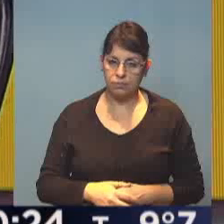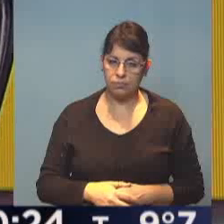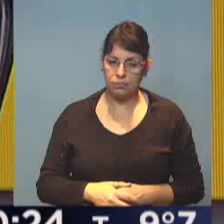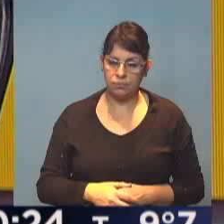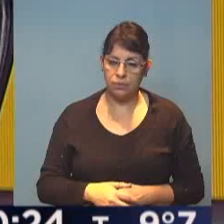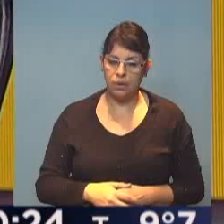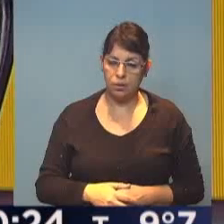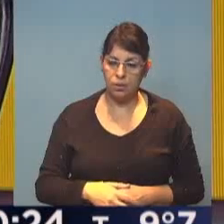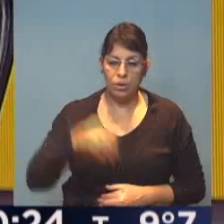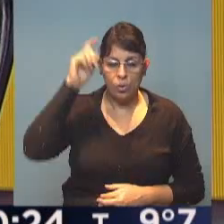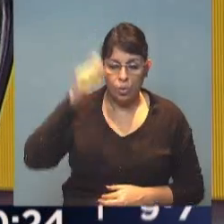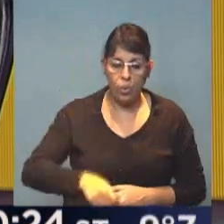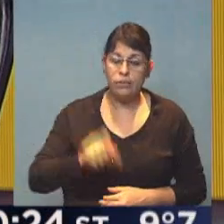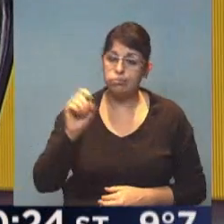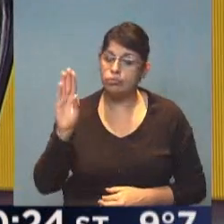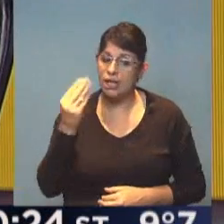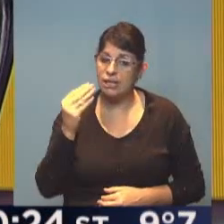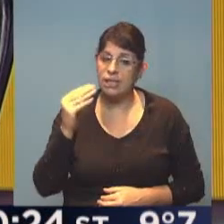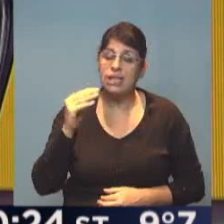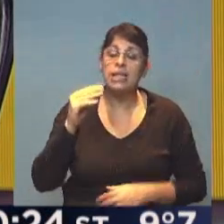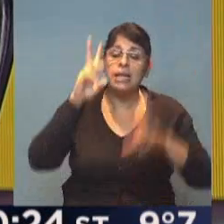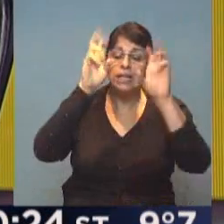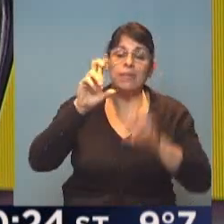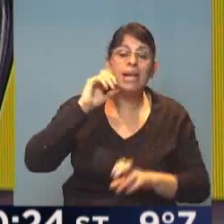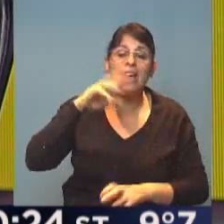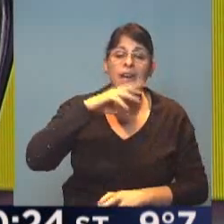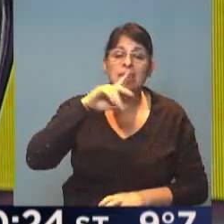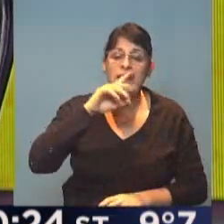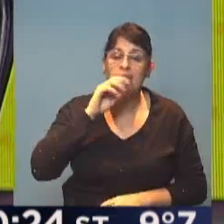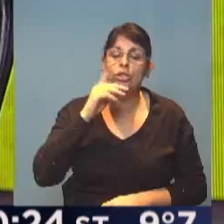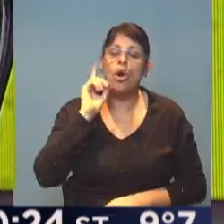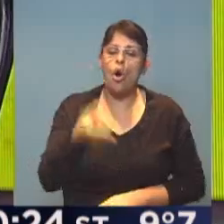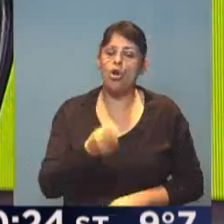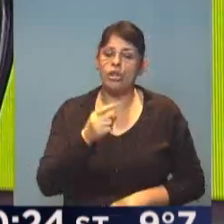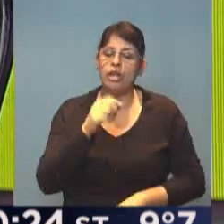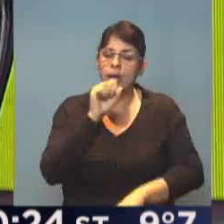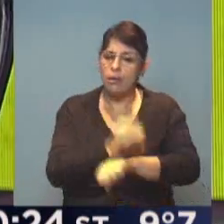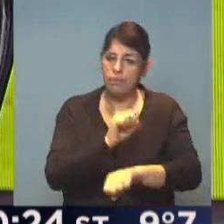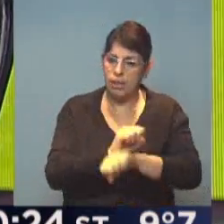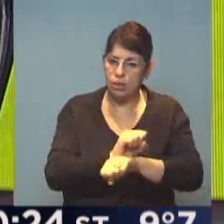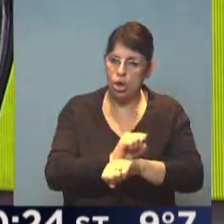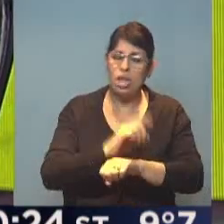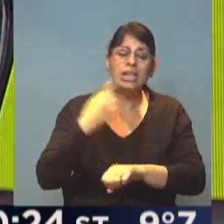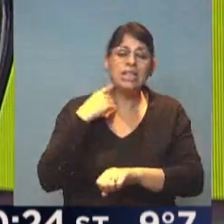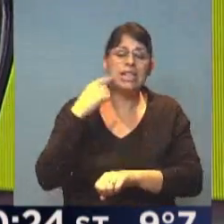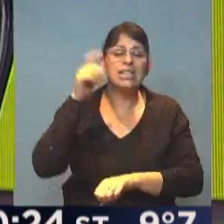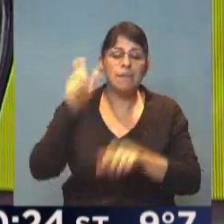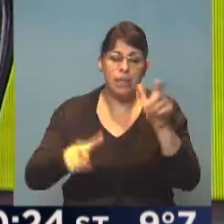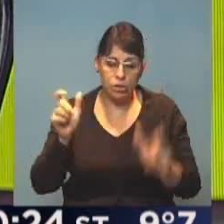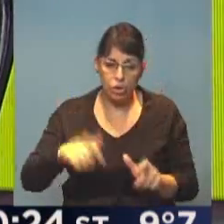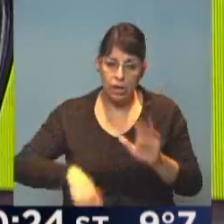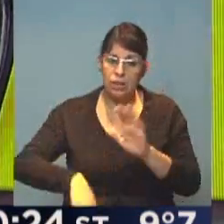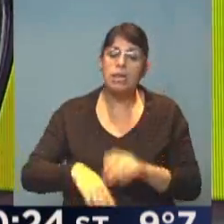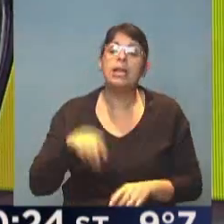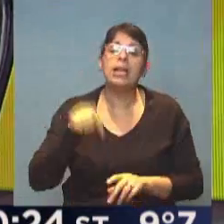el juez brasileño de la barra pto sergio moro ha ordenado la detención de 13 lobbistas por este caso uno de los más